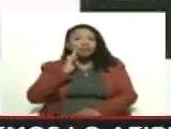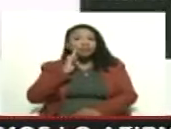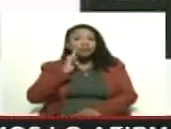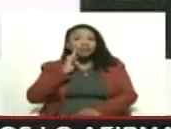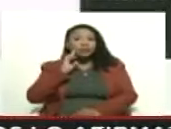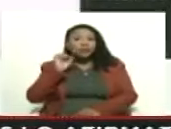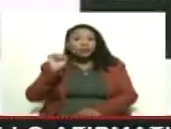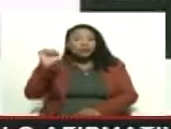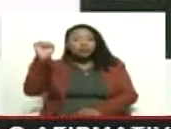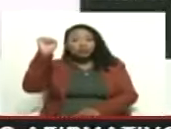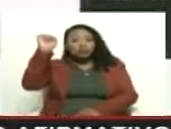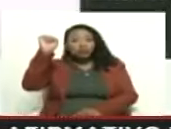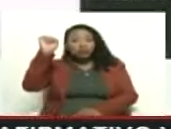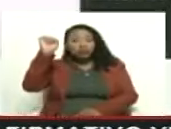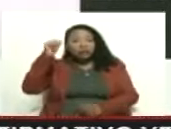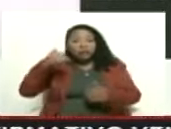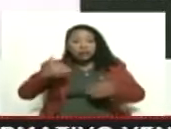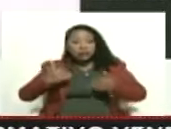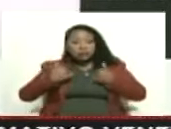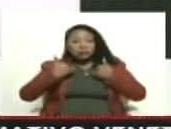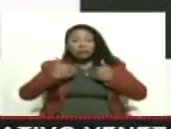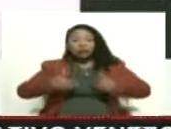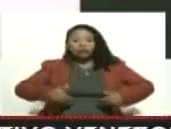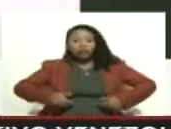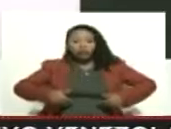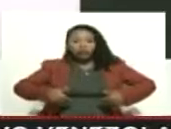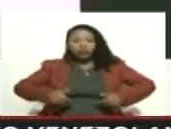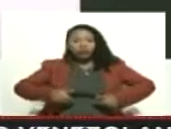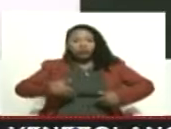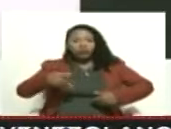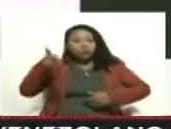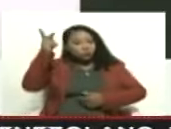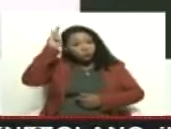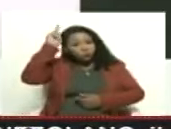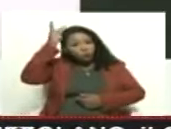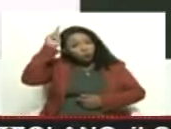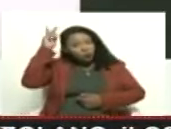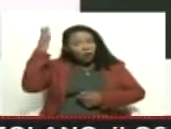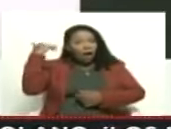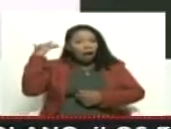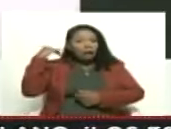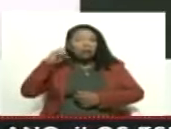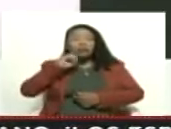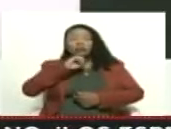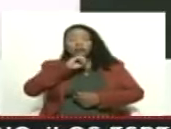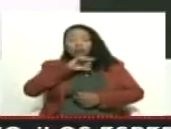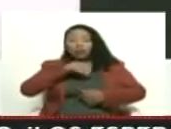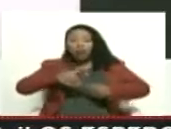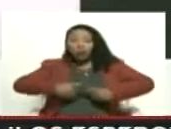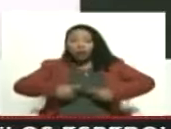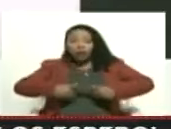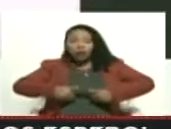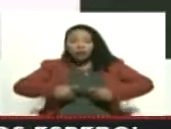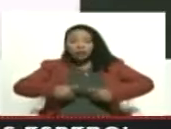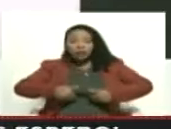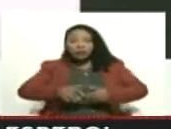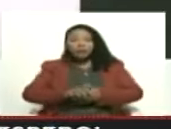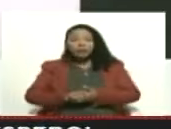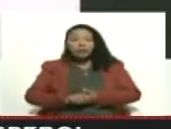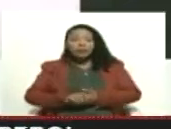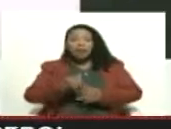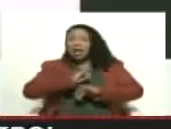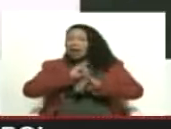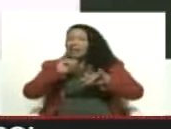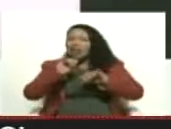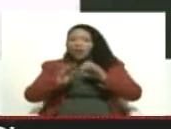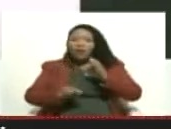y sacrificio de nuestros antepasados aborígenes y los precursores y forjadores de una patria libre y soberana con el fin de